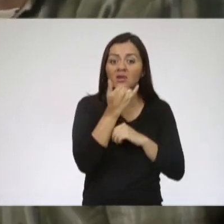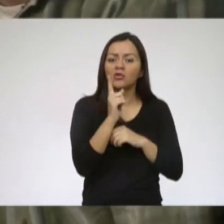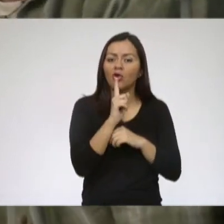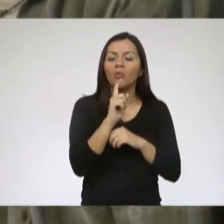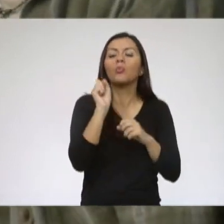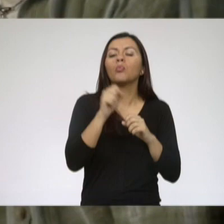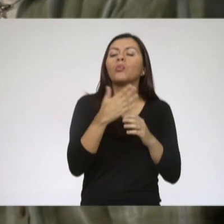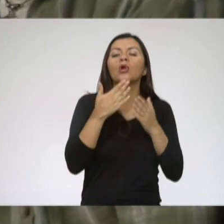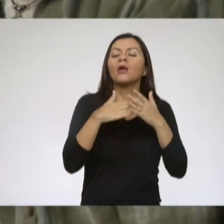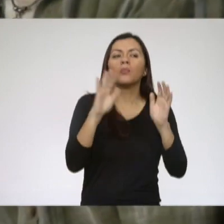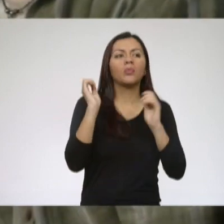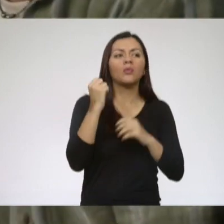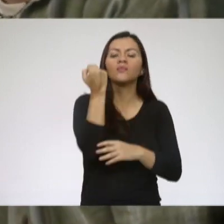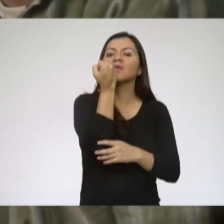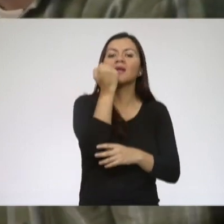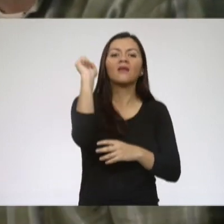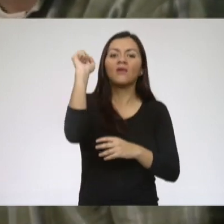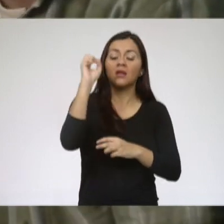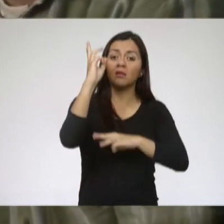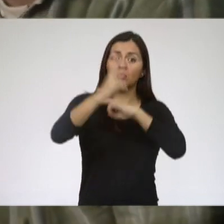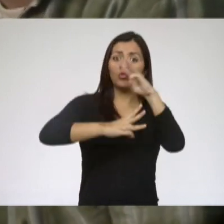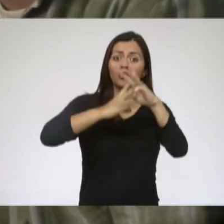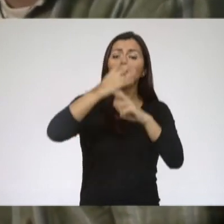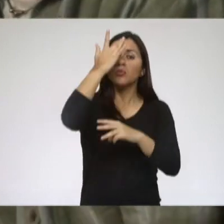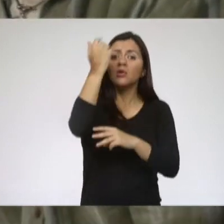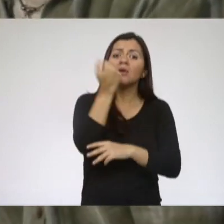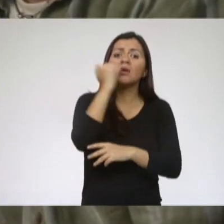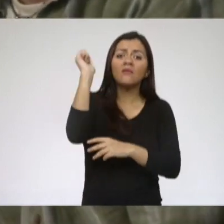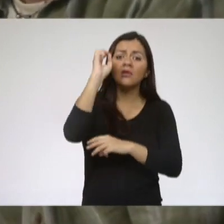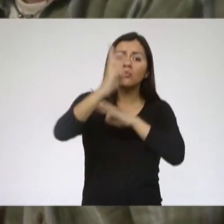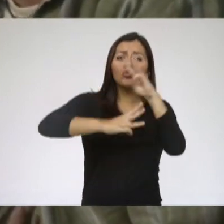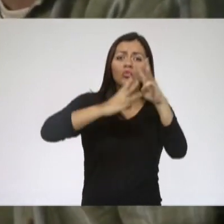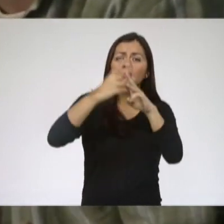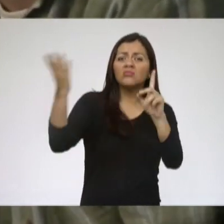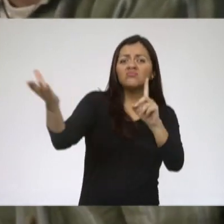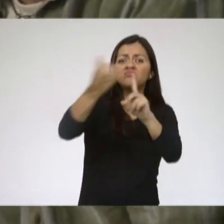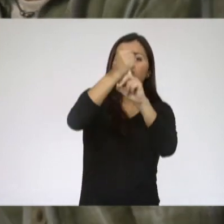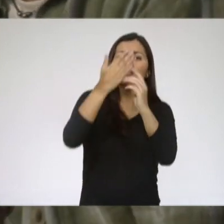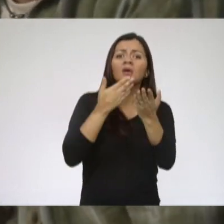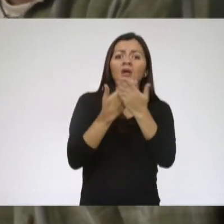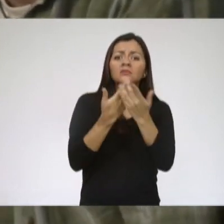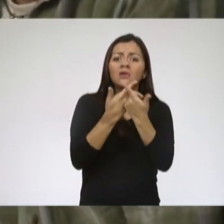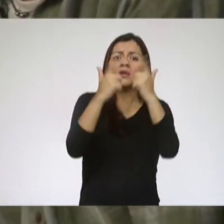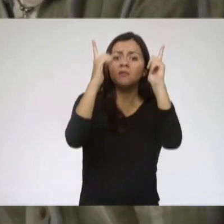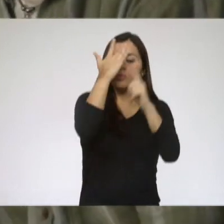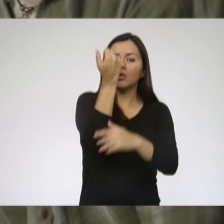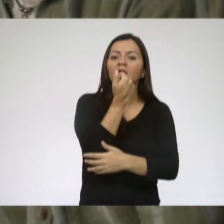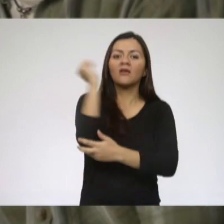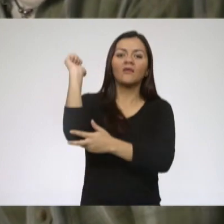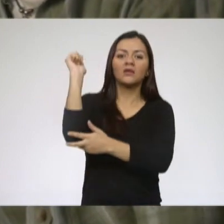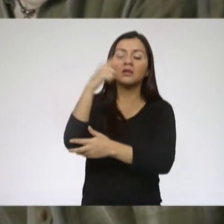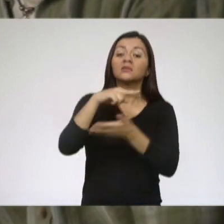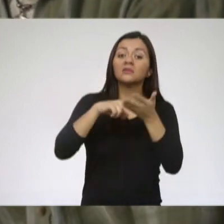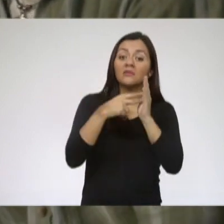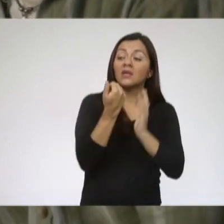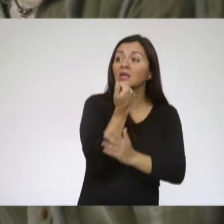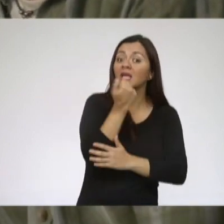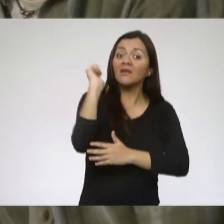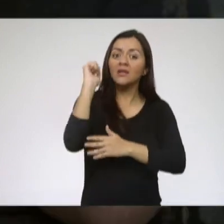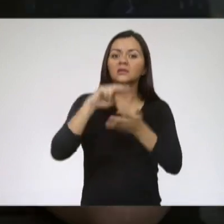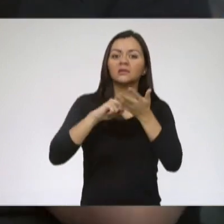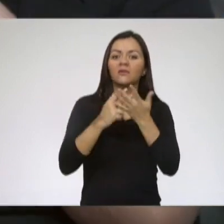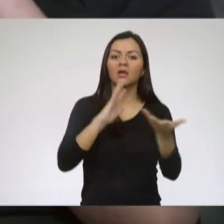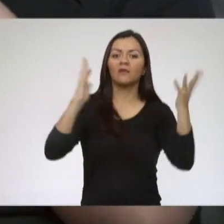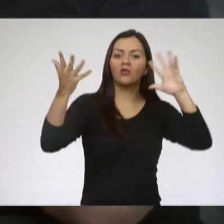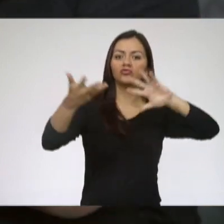causa. De hecho, los grandes cambios que se han dado a nivel del mundo los han logrado personas que de alguna u otra manera se han mostrado rebeldes. Rebeldía es sinónimo de